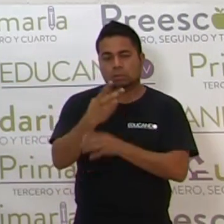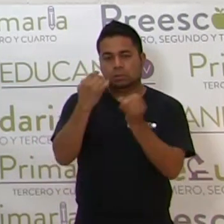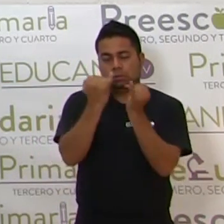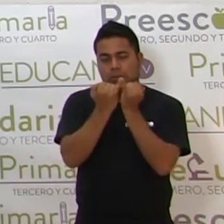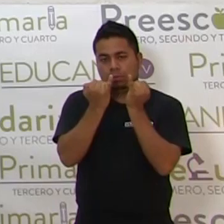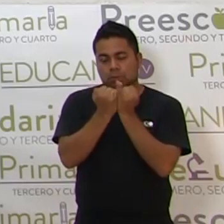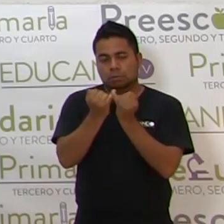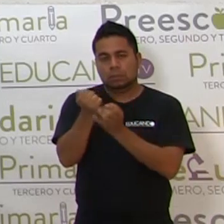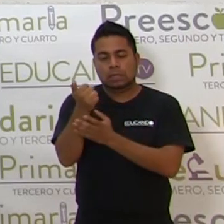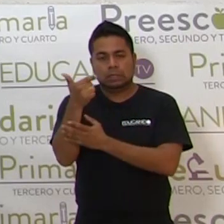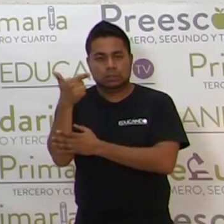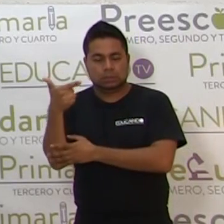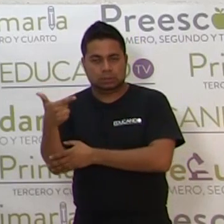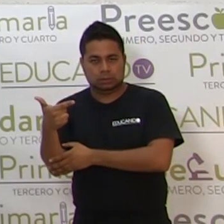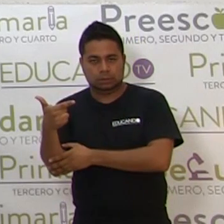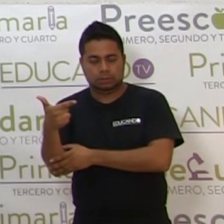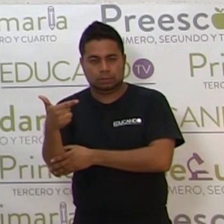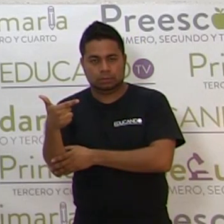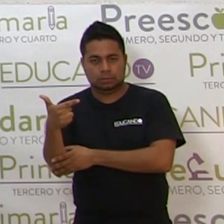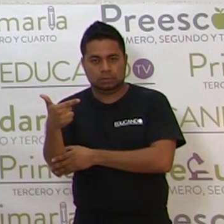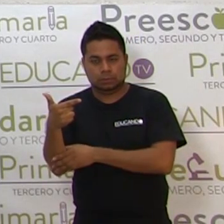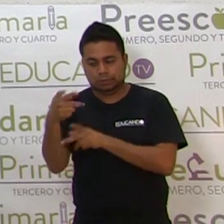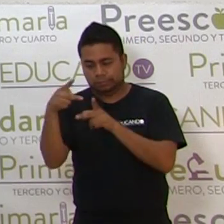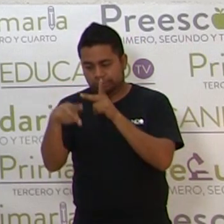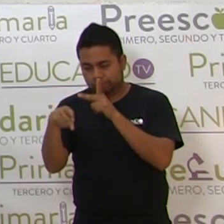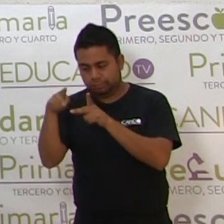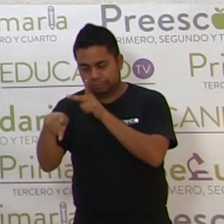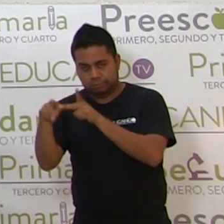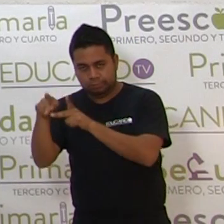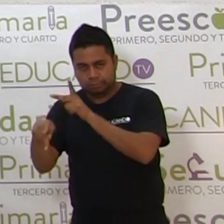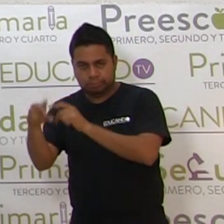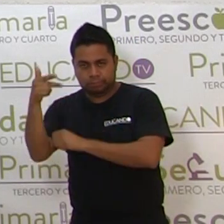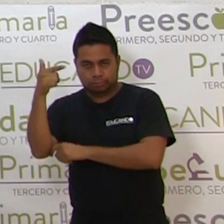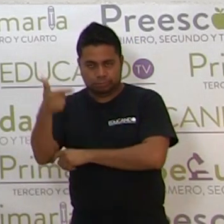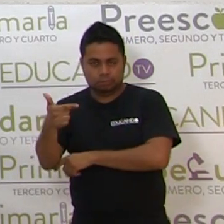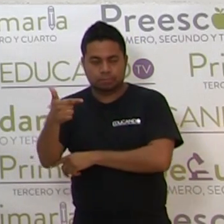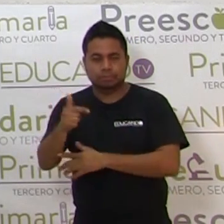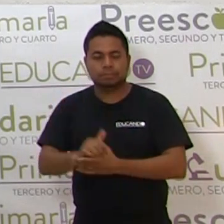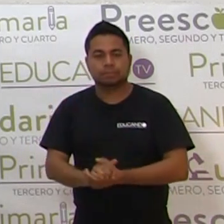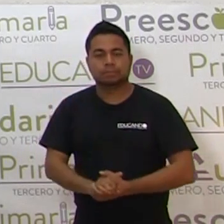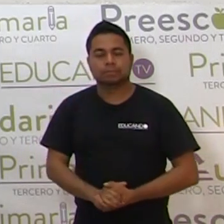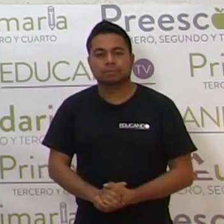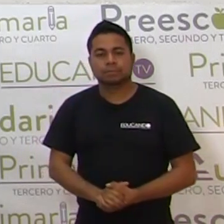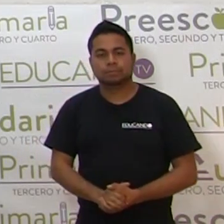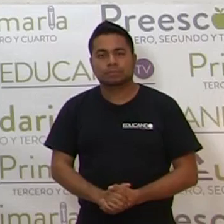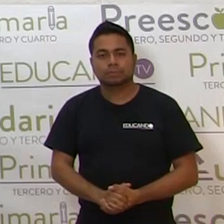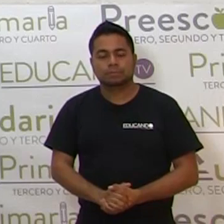a 7 sílabas. ¿Bien?